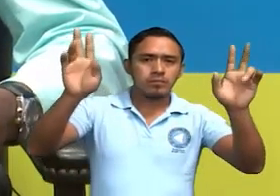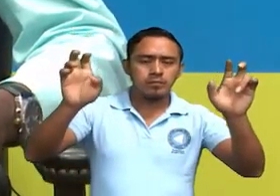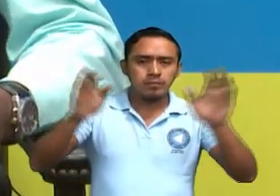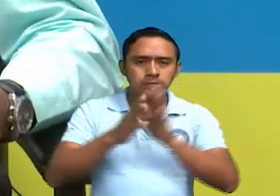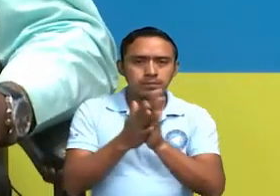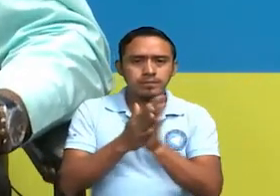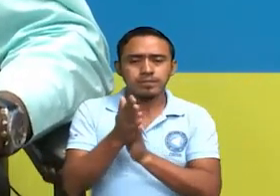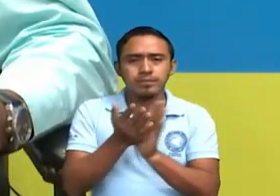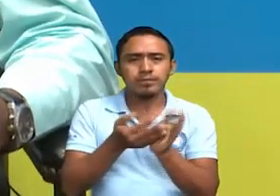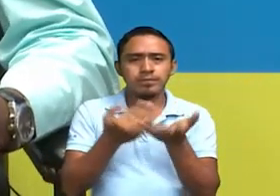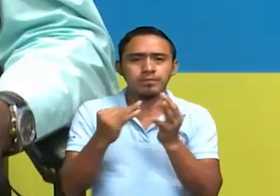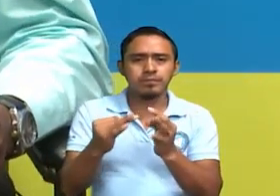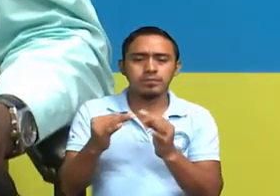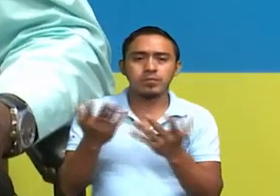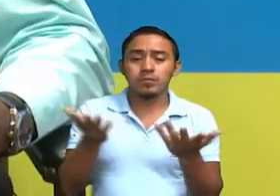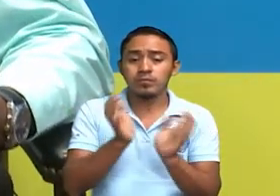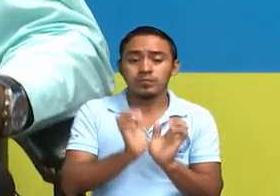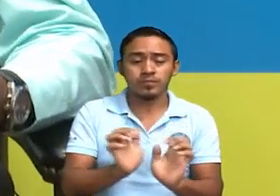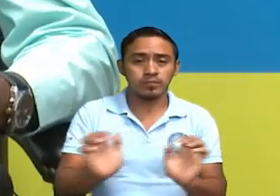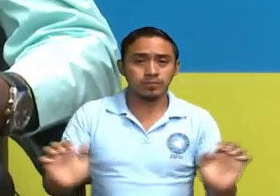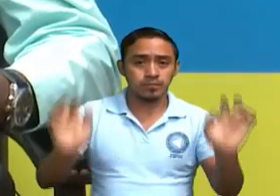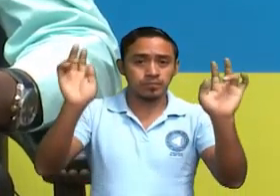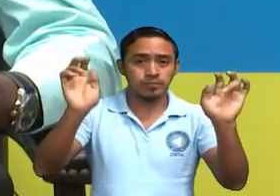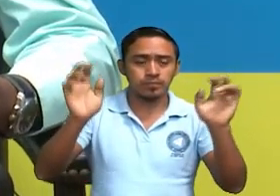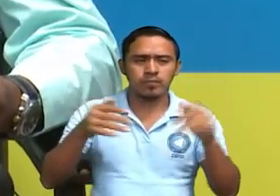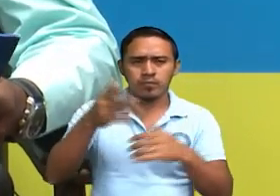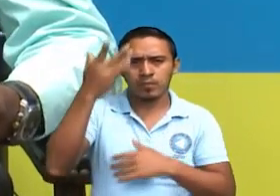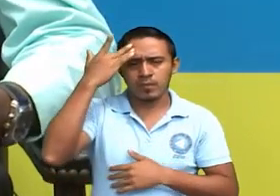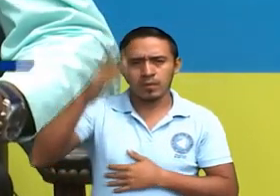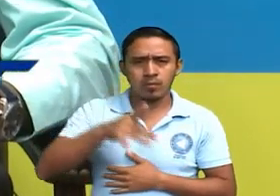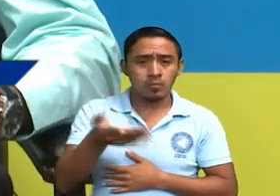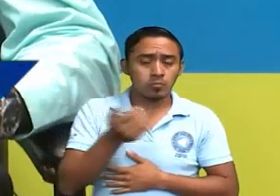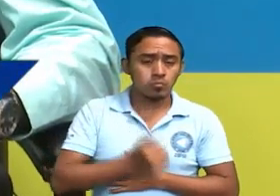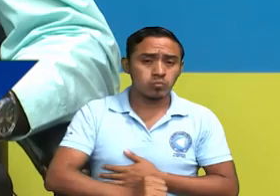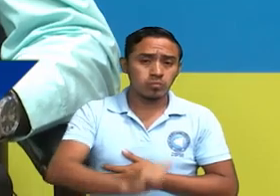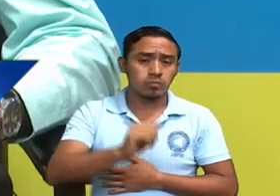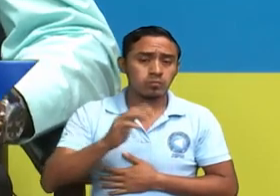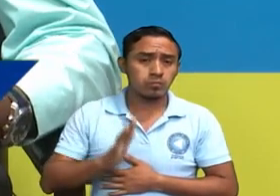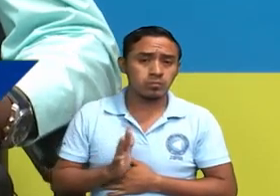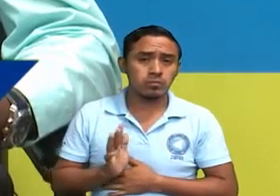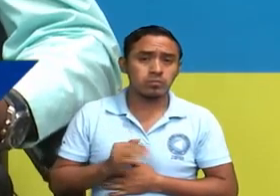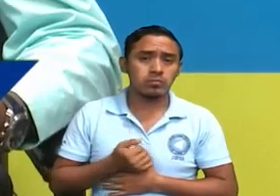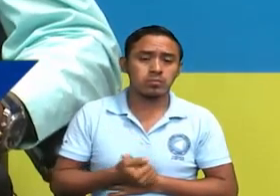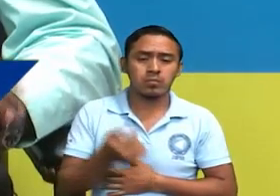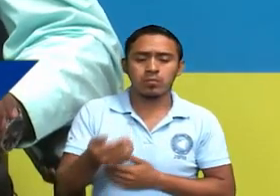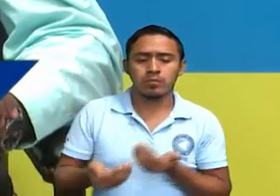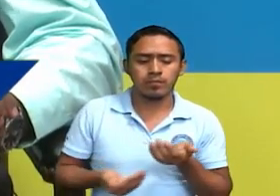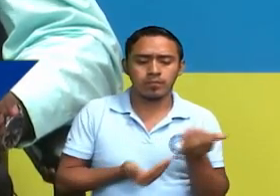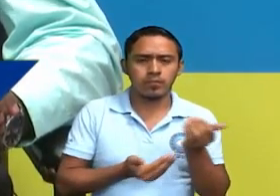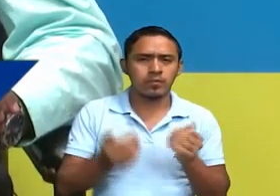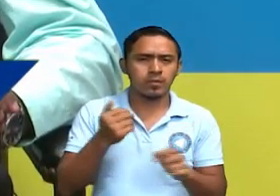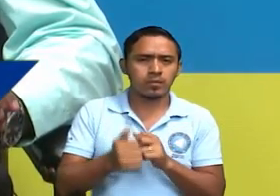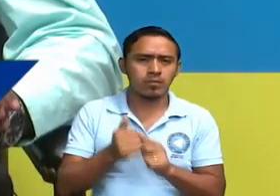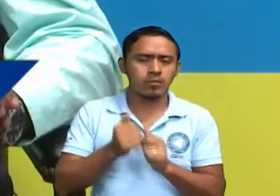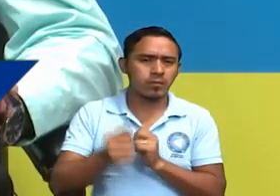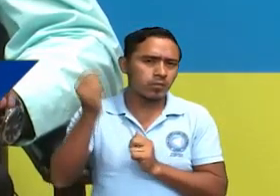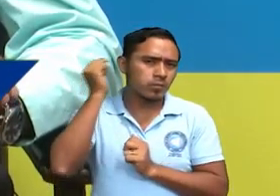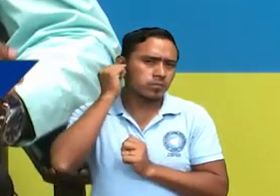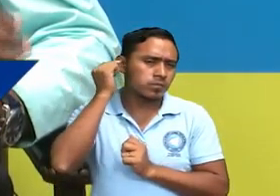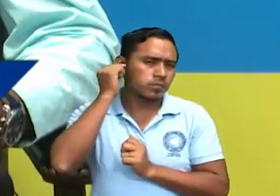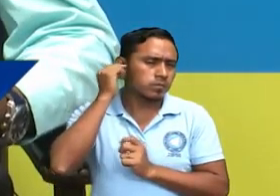que tiene que ver con los infantes. Se ha preguntado si su niño o su niña, su bebé tiene problemas de